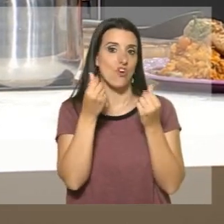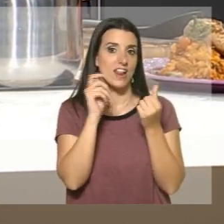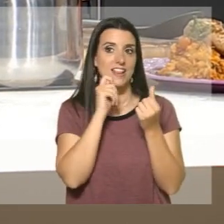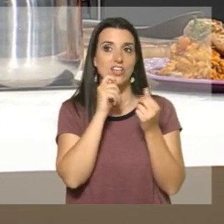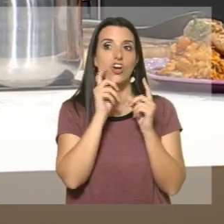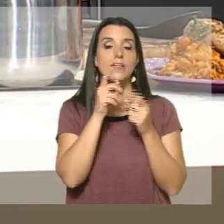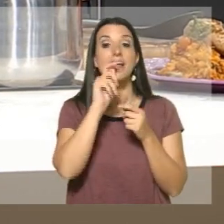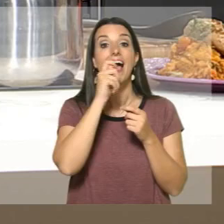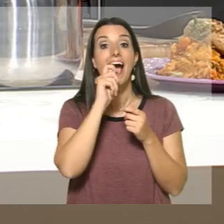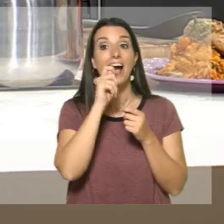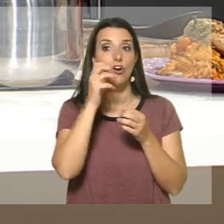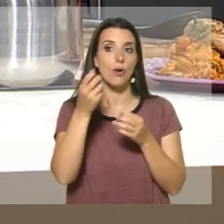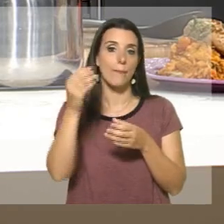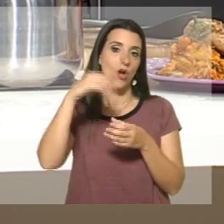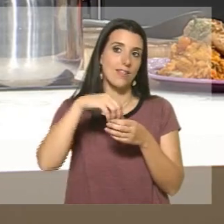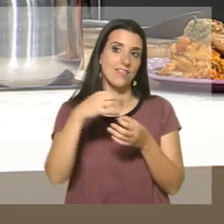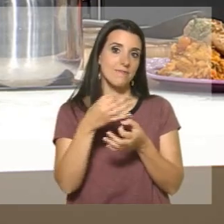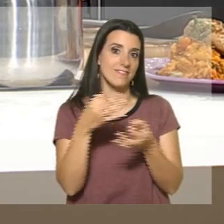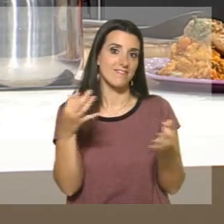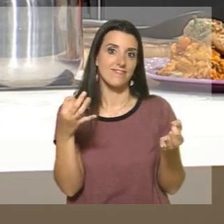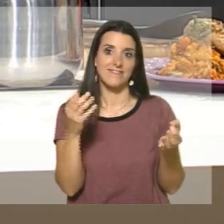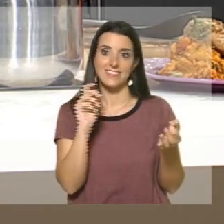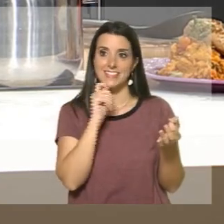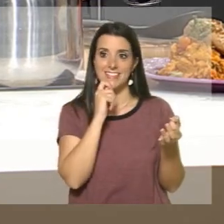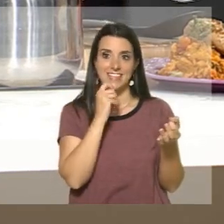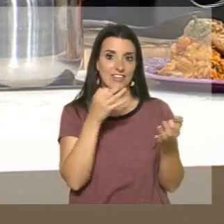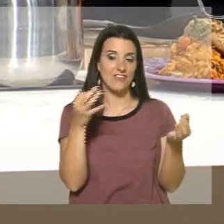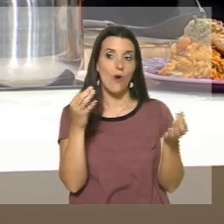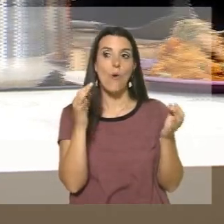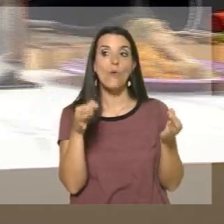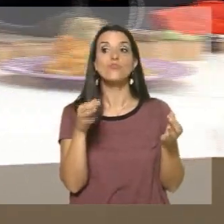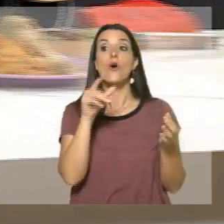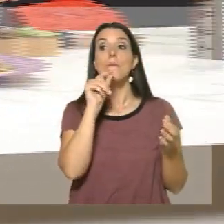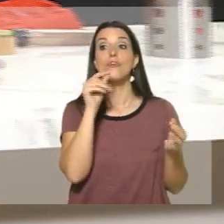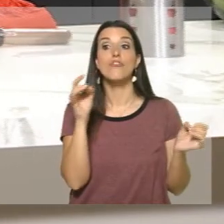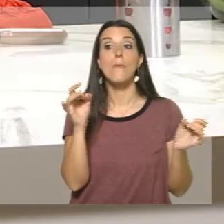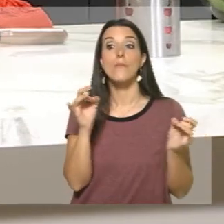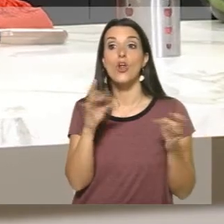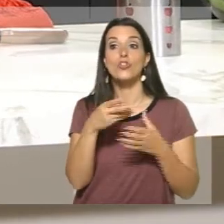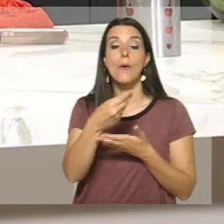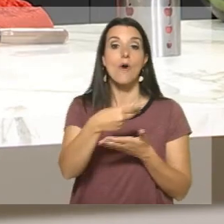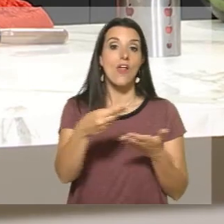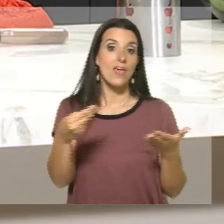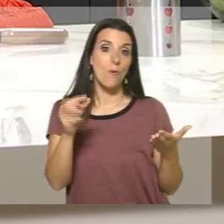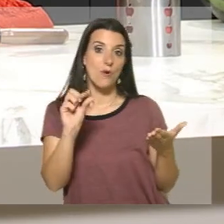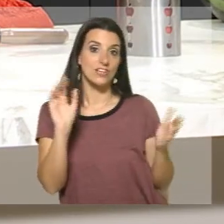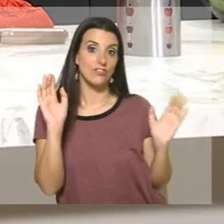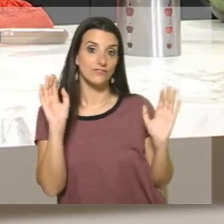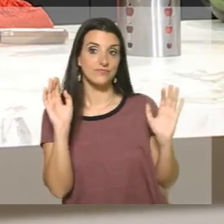agregas el diente de ajo que estaba ahí, te queda. Claro, bien power. Súper rico. ¿Está? Y acá tenemos el pollito. Y le ponemos un poquito de salsita por arriba.